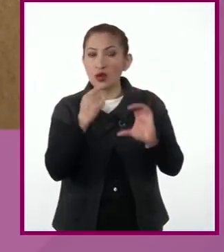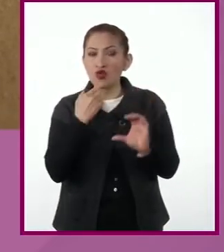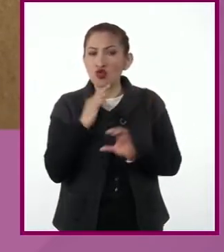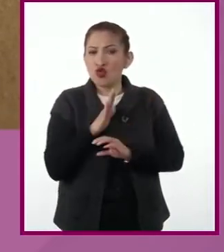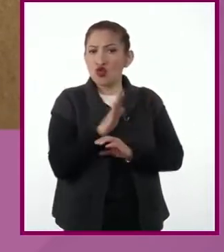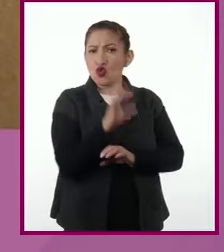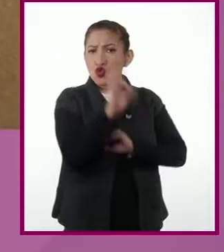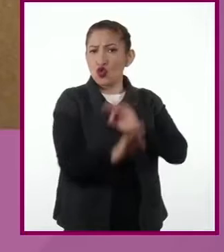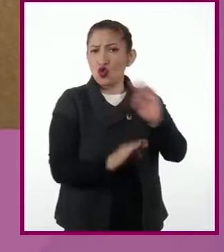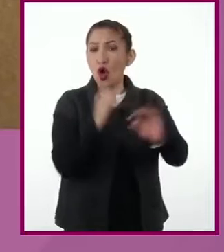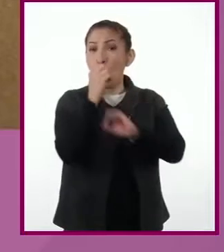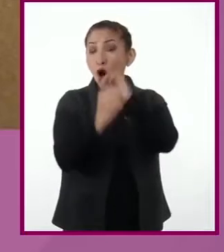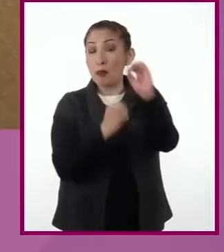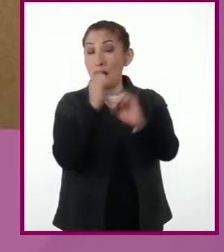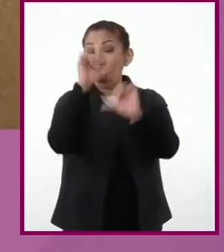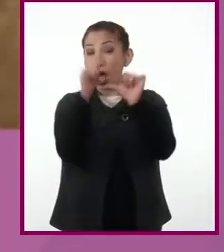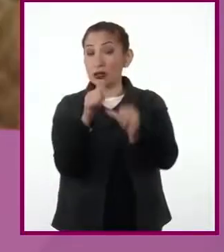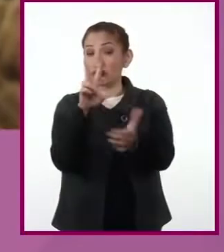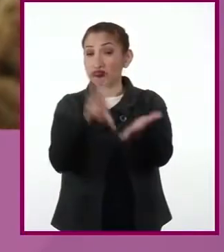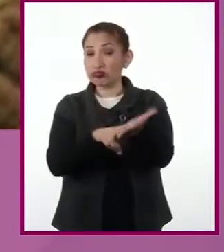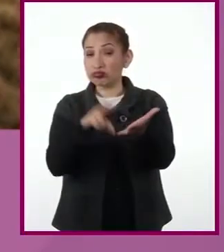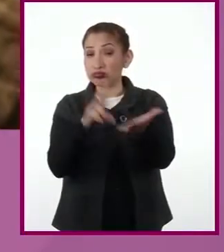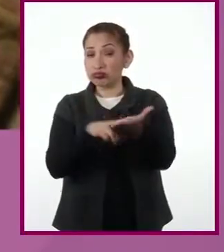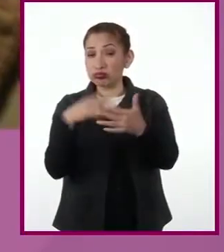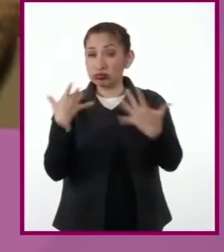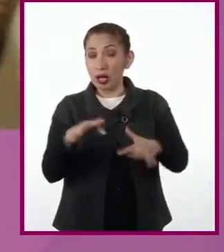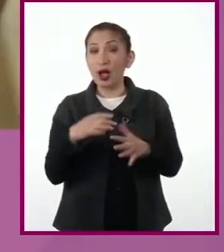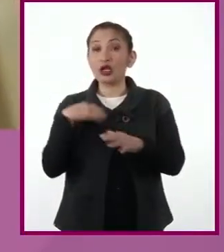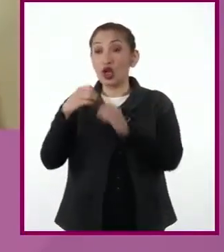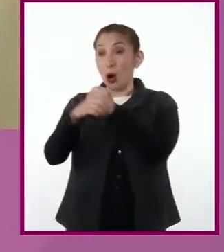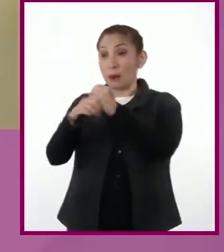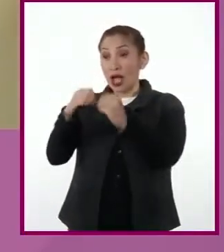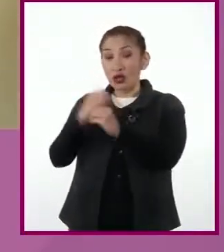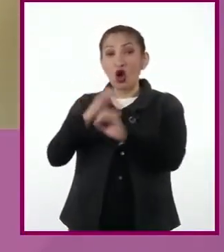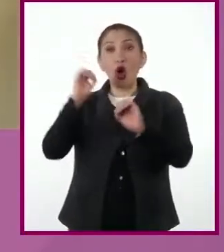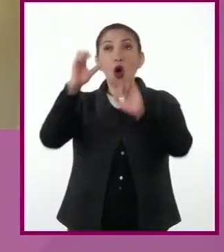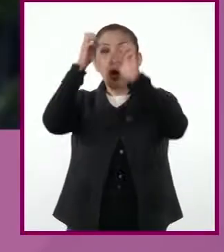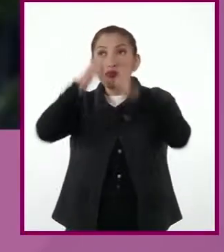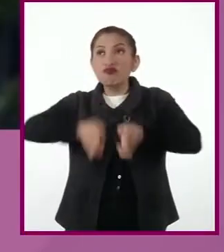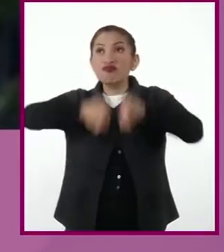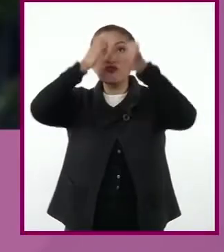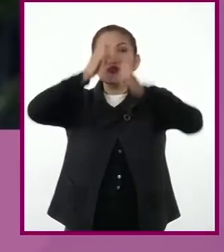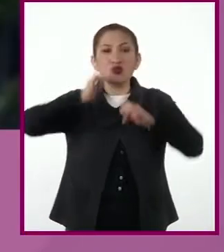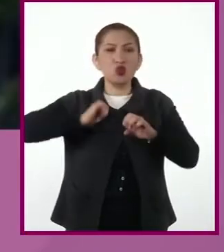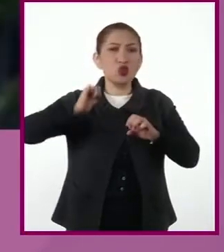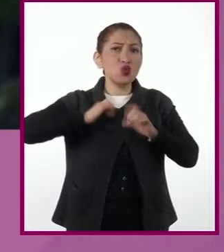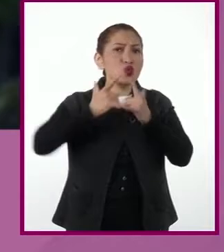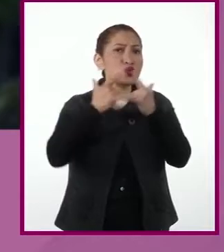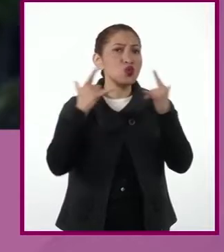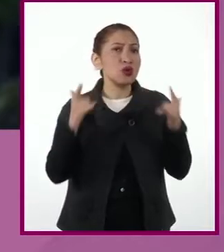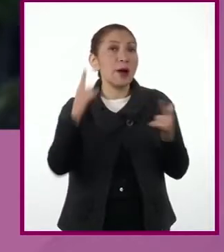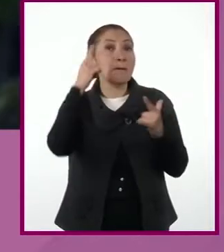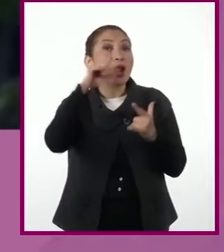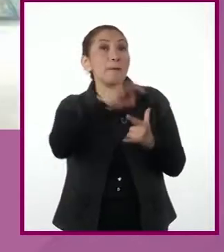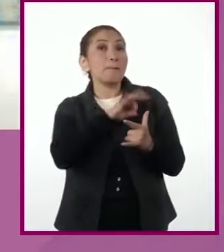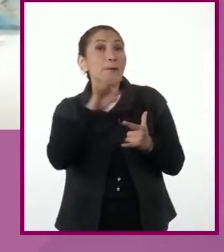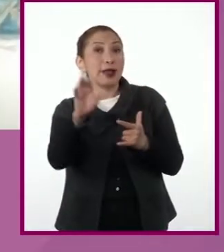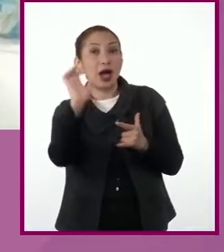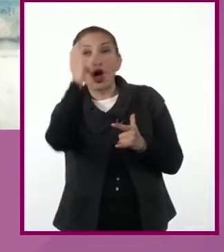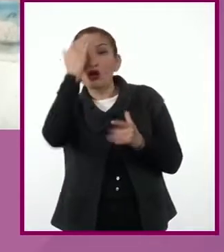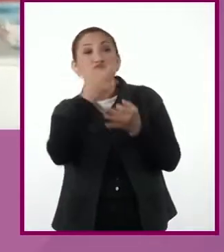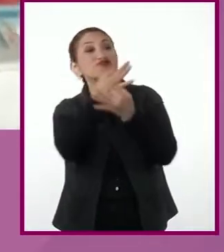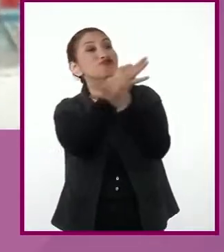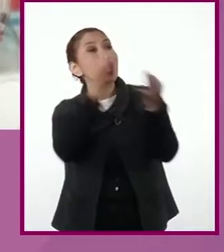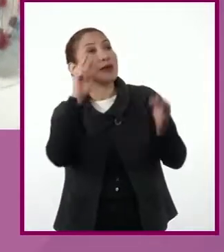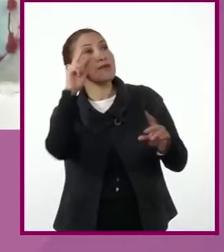conservan obras de arte muy valiosas, así como objetos o monumentos históricos, con la finalidad de que puedan ser conocidas